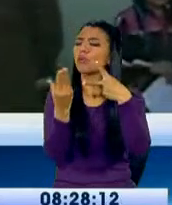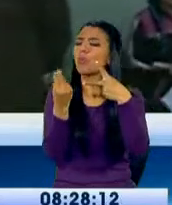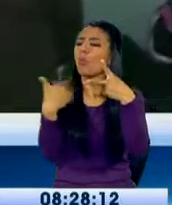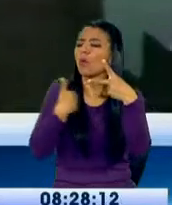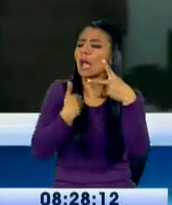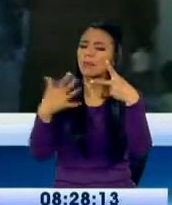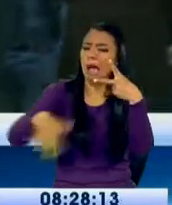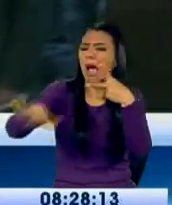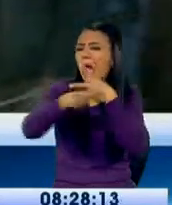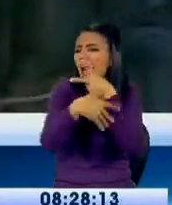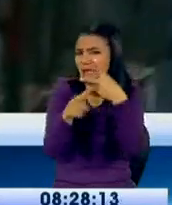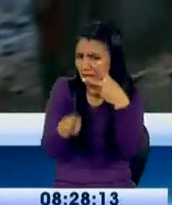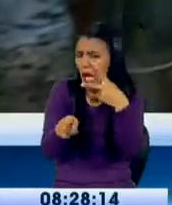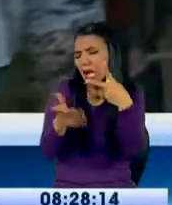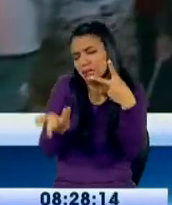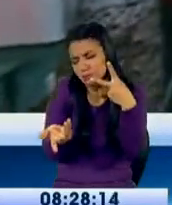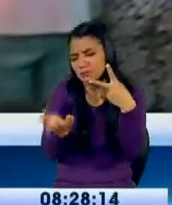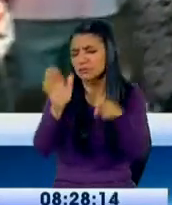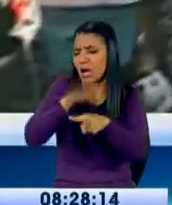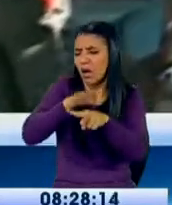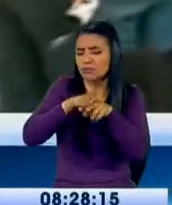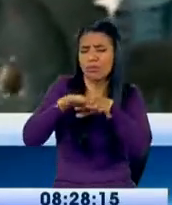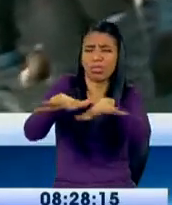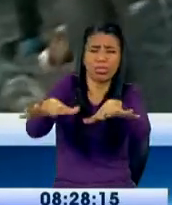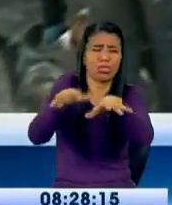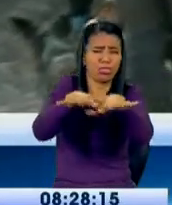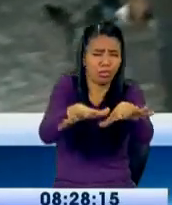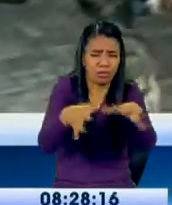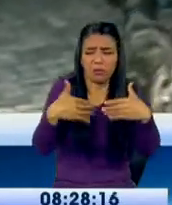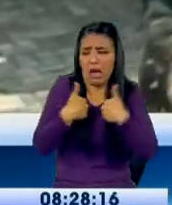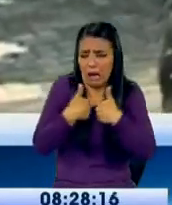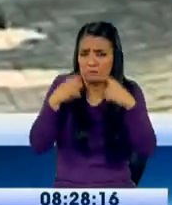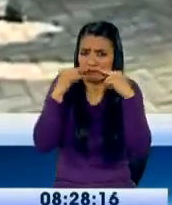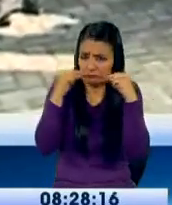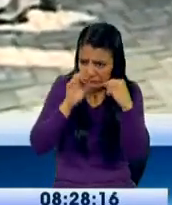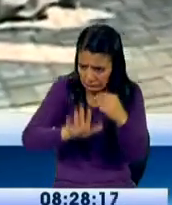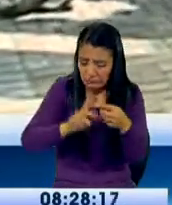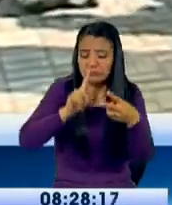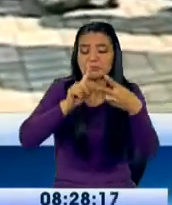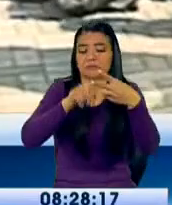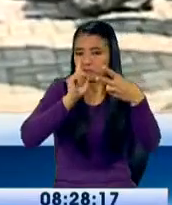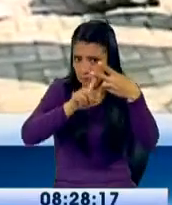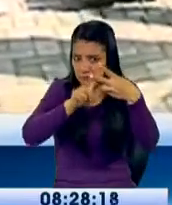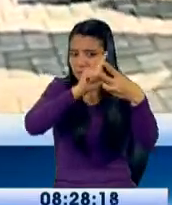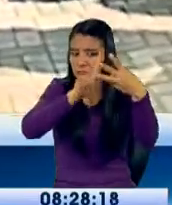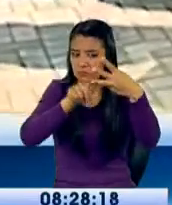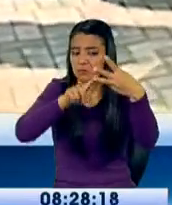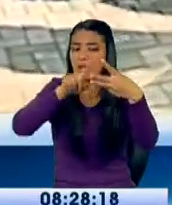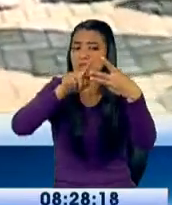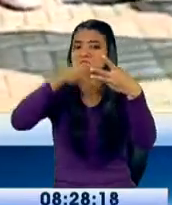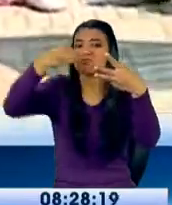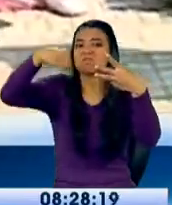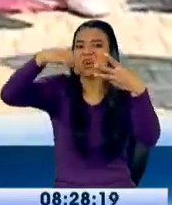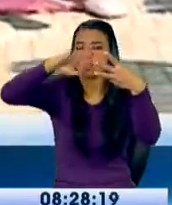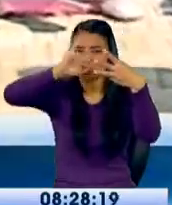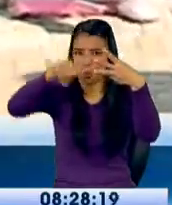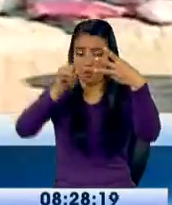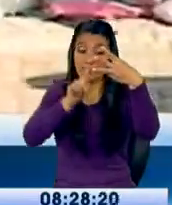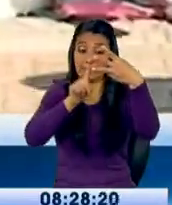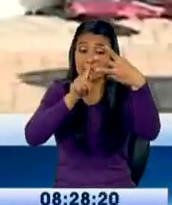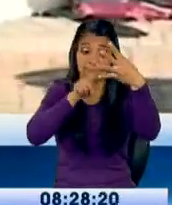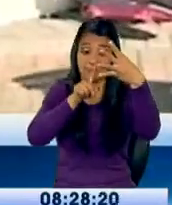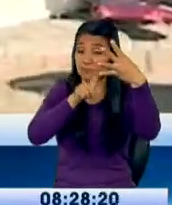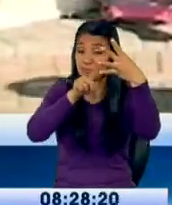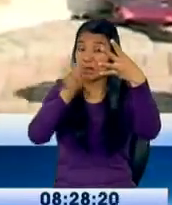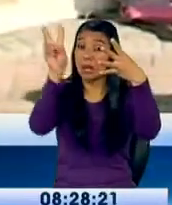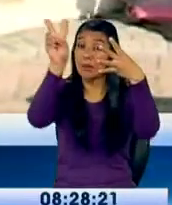varios problemas conflictivos ahí sobre una sobrepoblación canina y felina. Se va a tomar en cuenta este sector dos días. Y el último